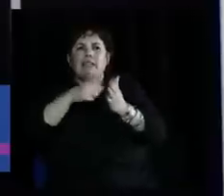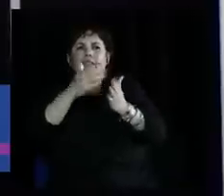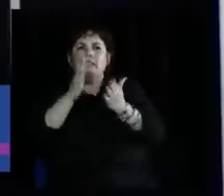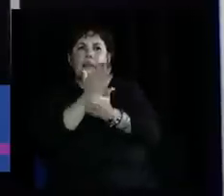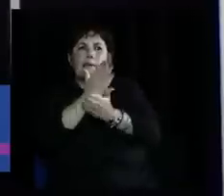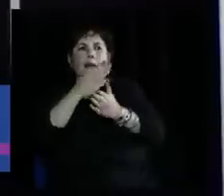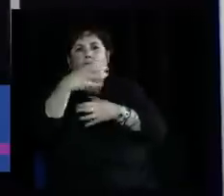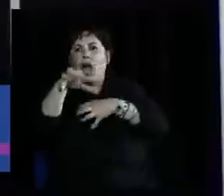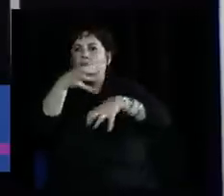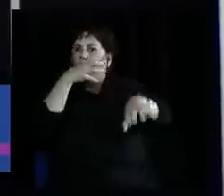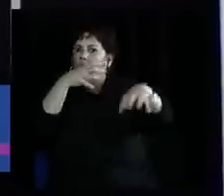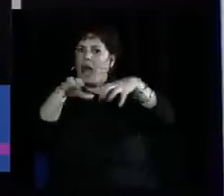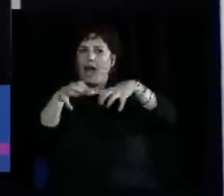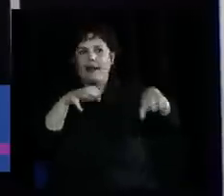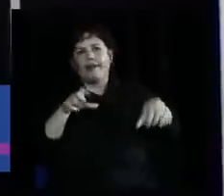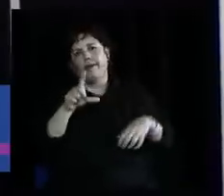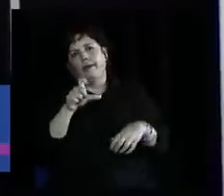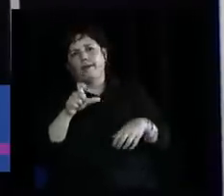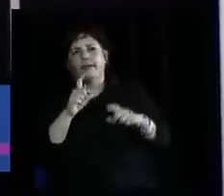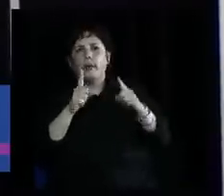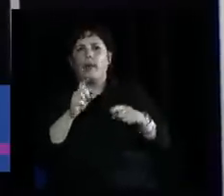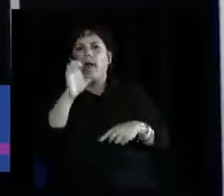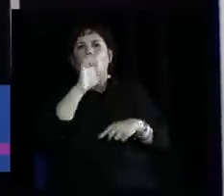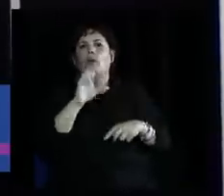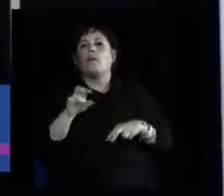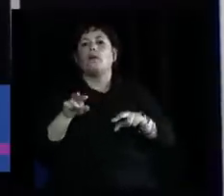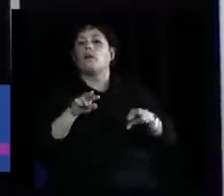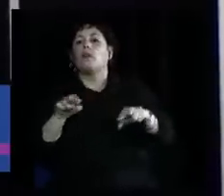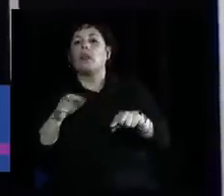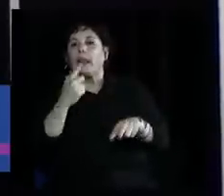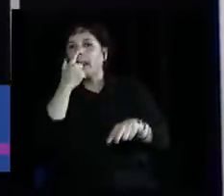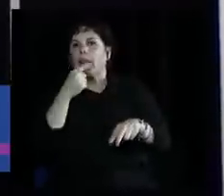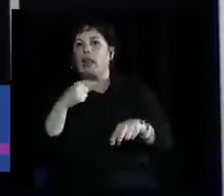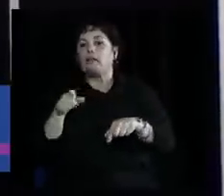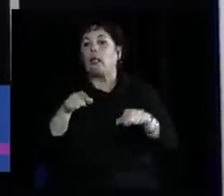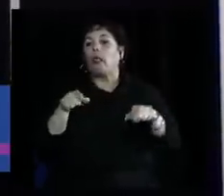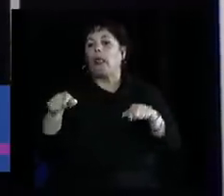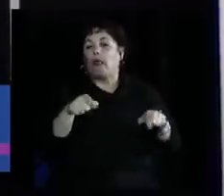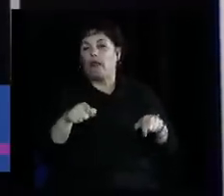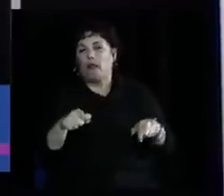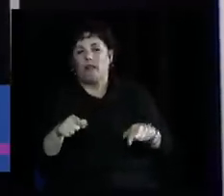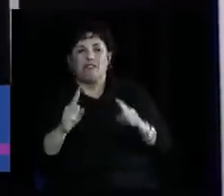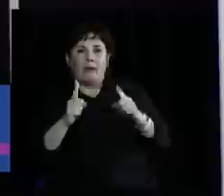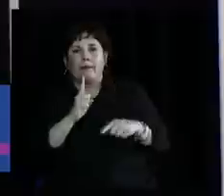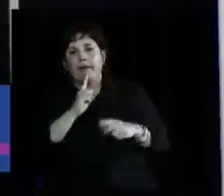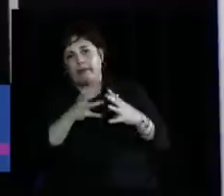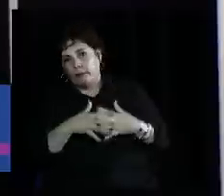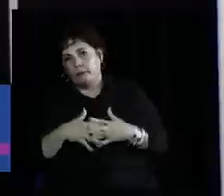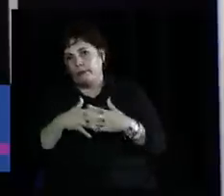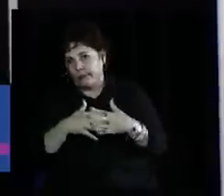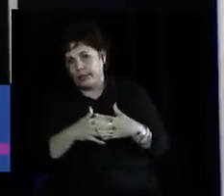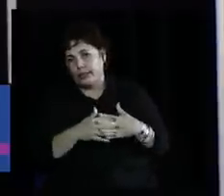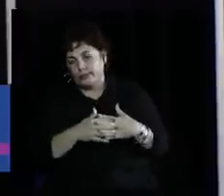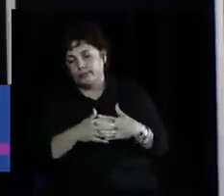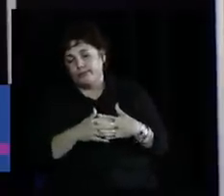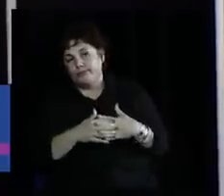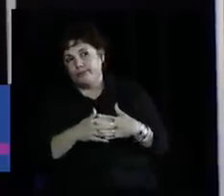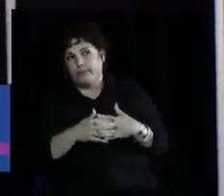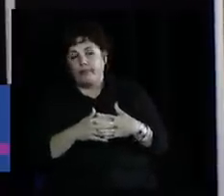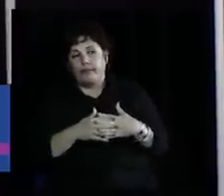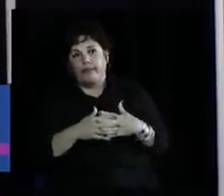siendo funcional a los intereses europeos y más cercano en el tiempo a Estados Unidos, que es el